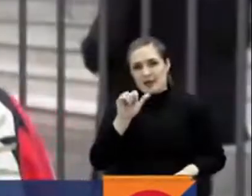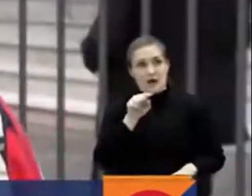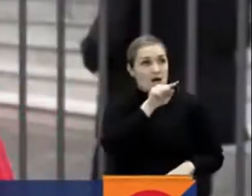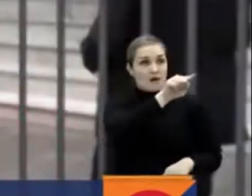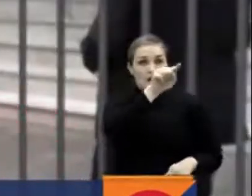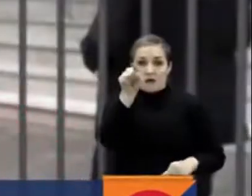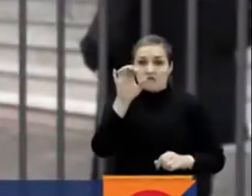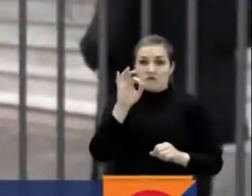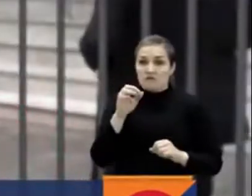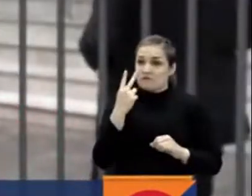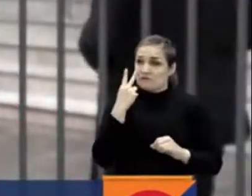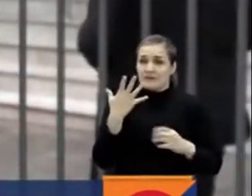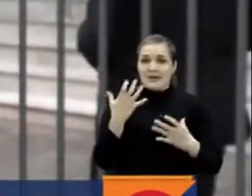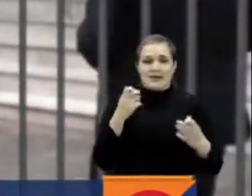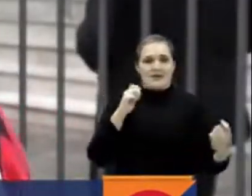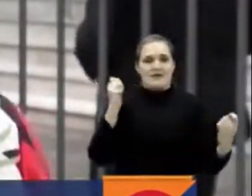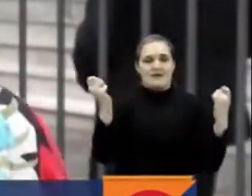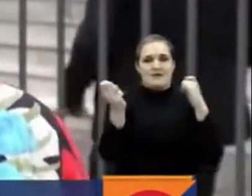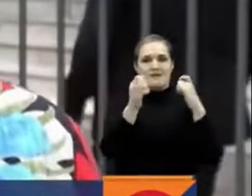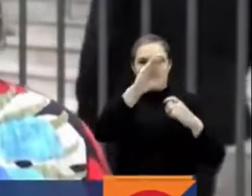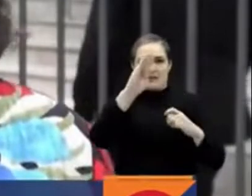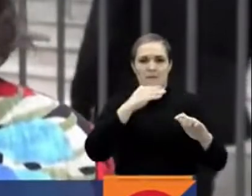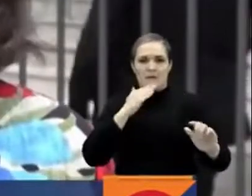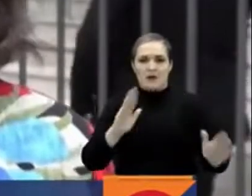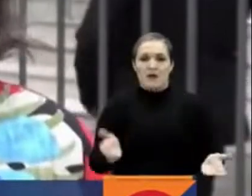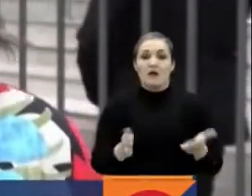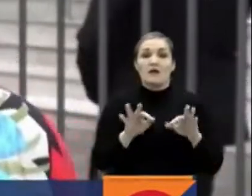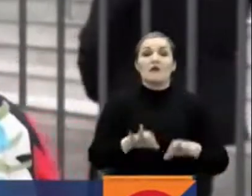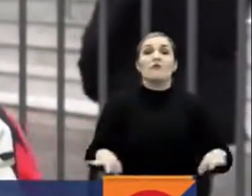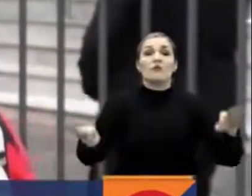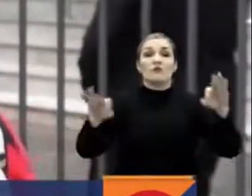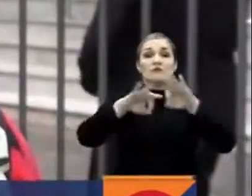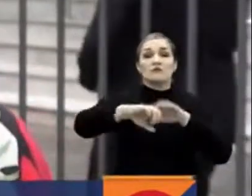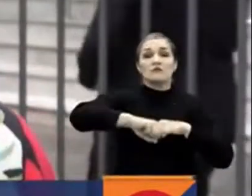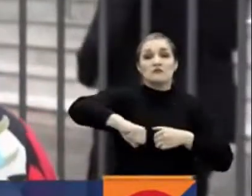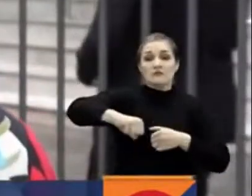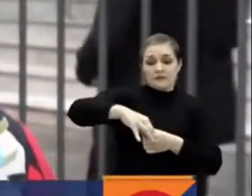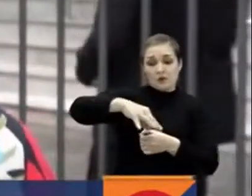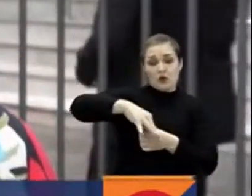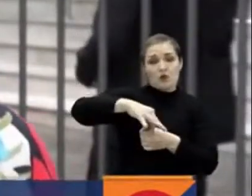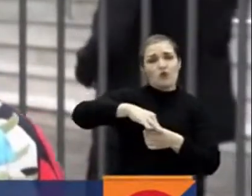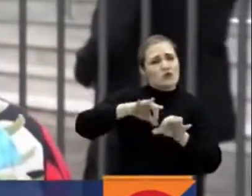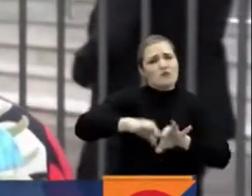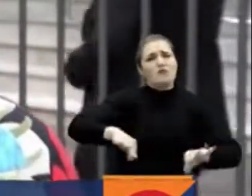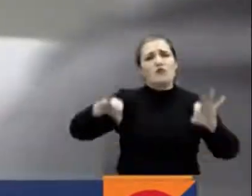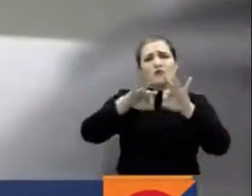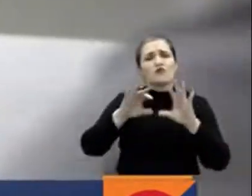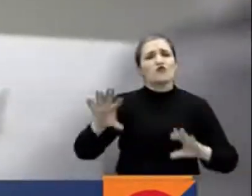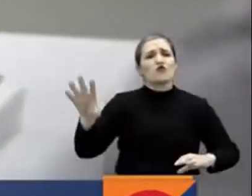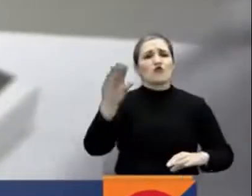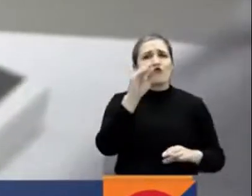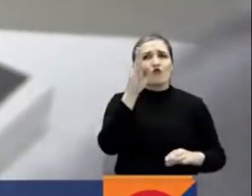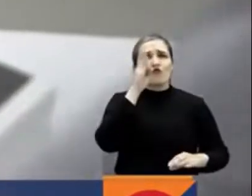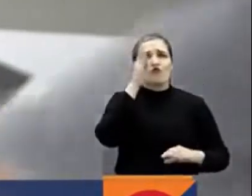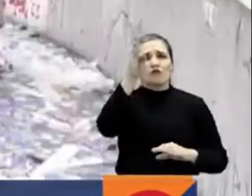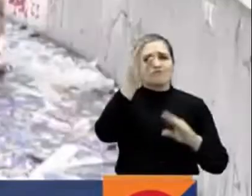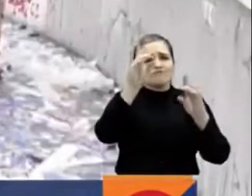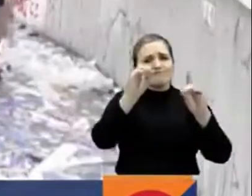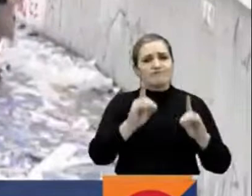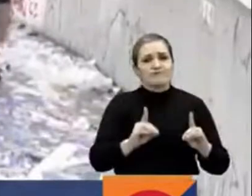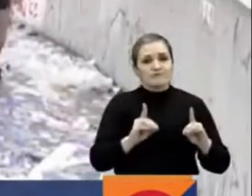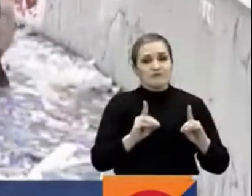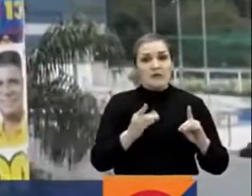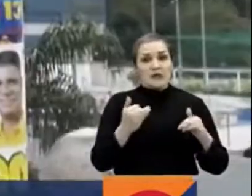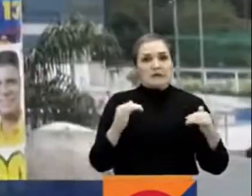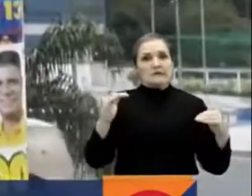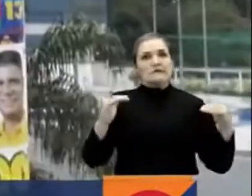La importancia de ejercer el derecho al voto hoy es lo más importante en Brasil para el futuro que esperamos. Se anticipaba que el cara